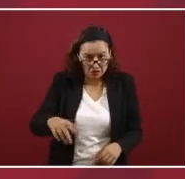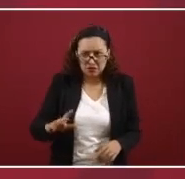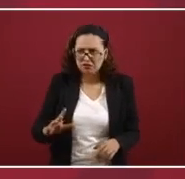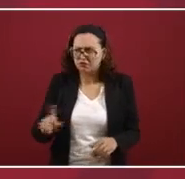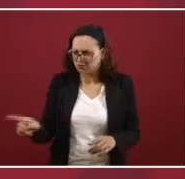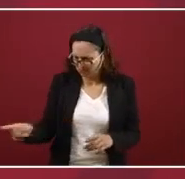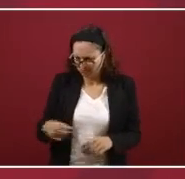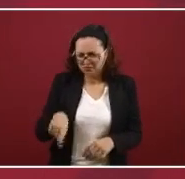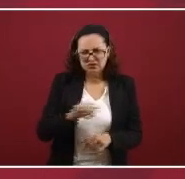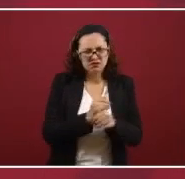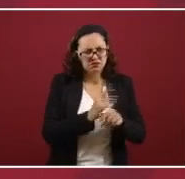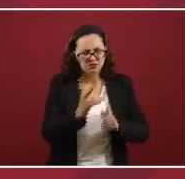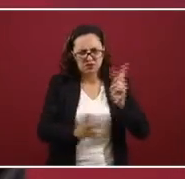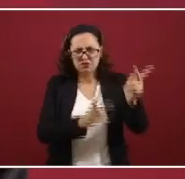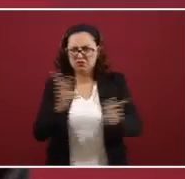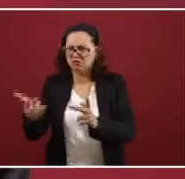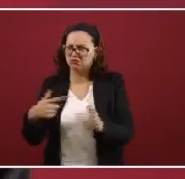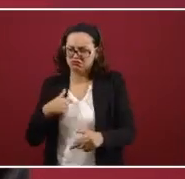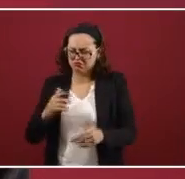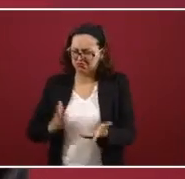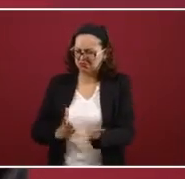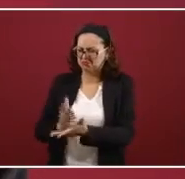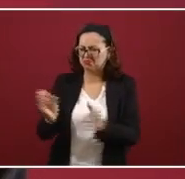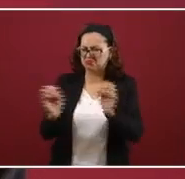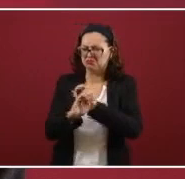Eso ya se terminó.